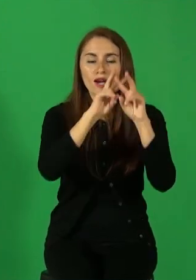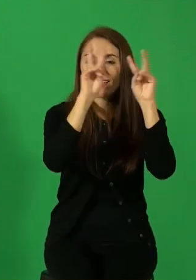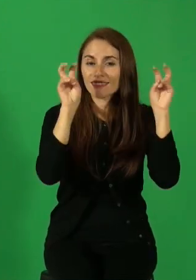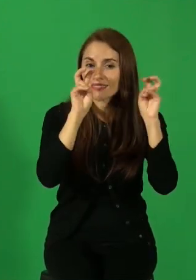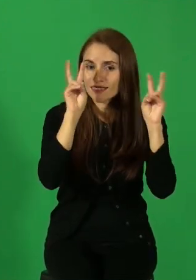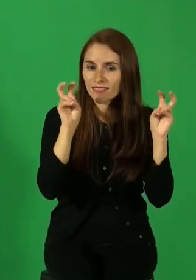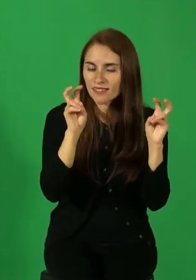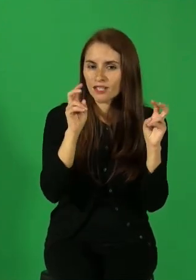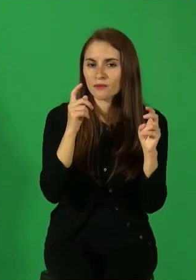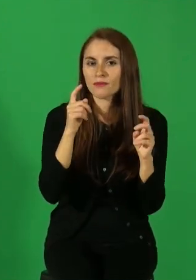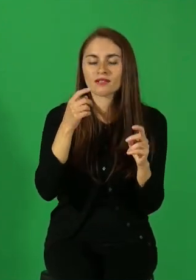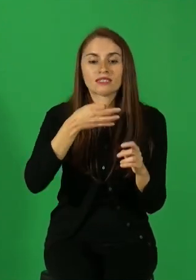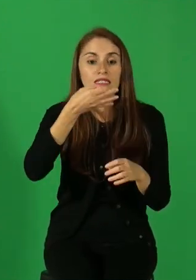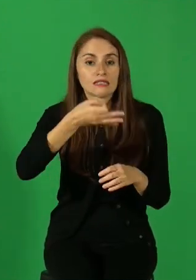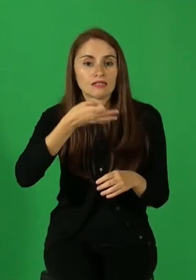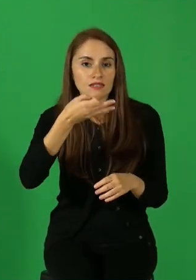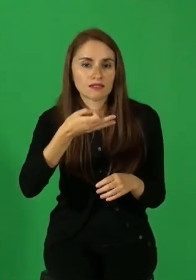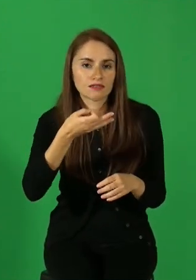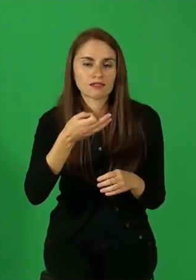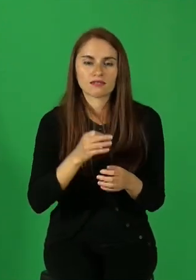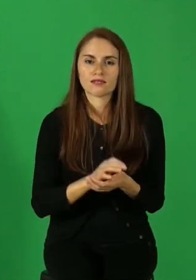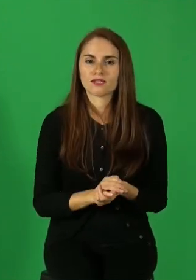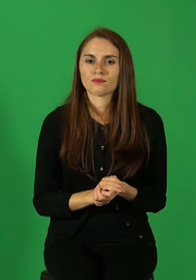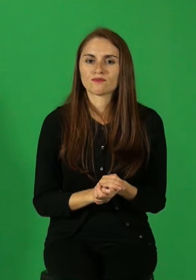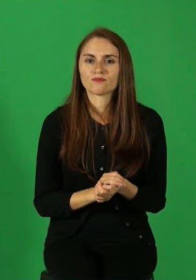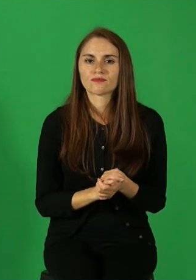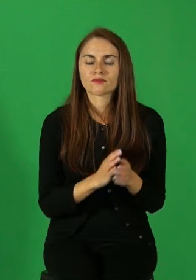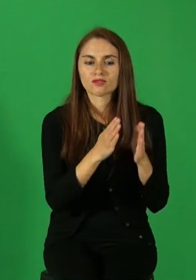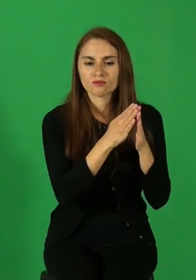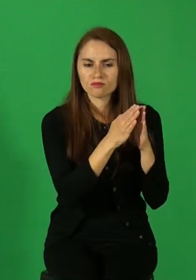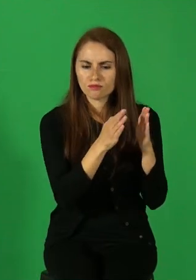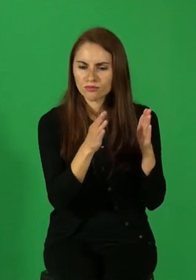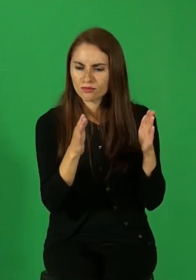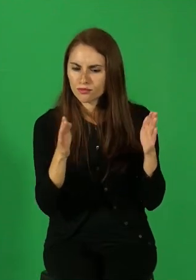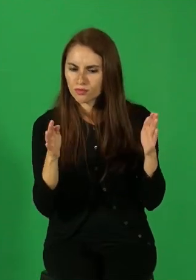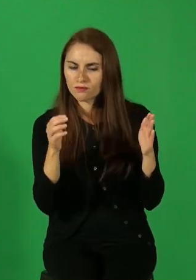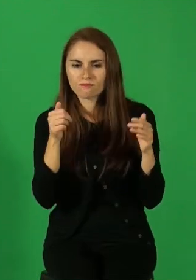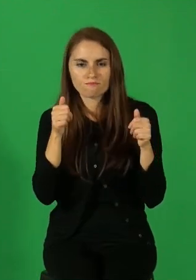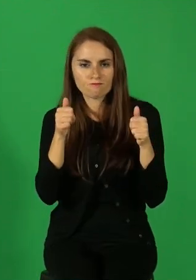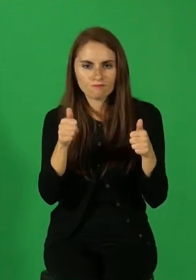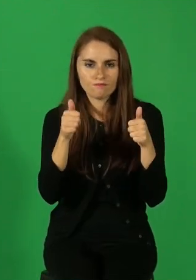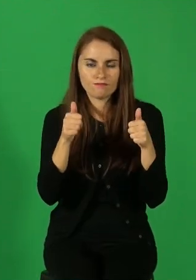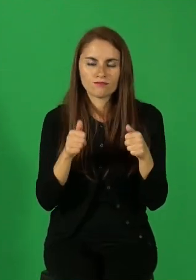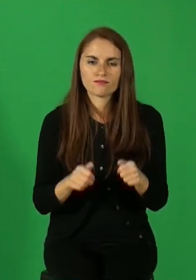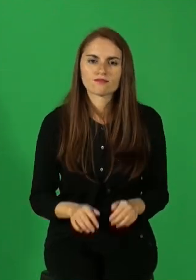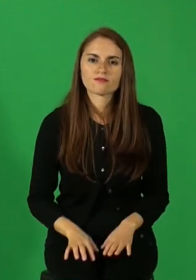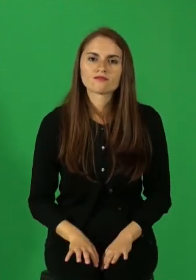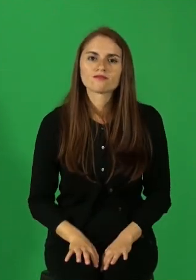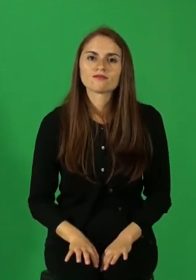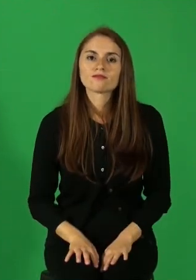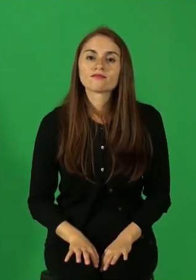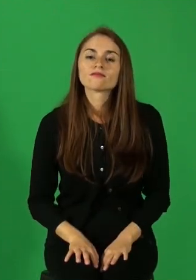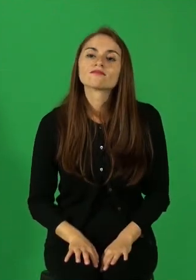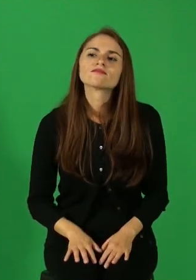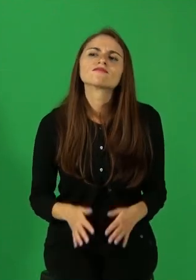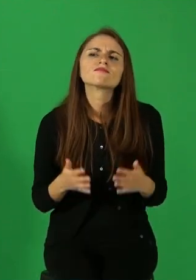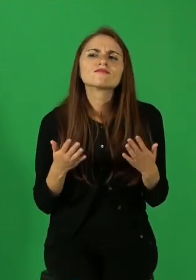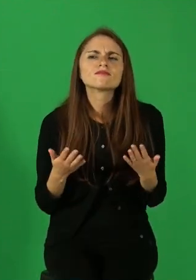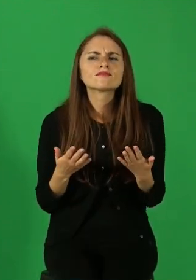tema que se plantea a lo largo del texto. ¿Y